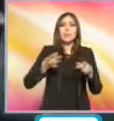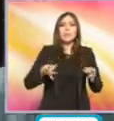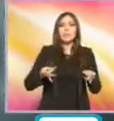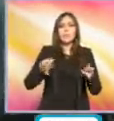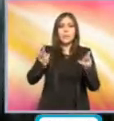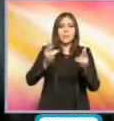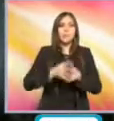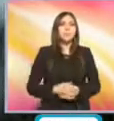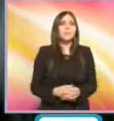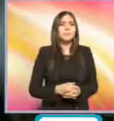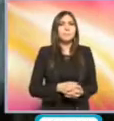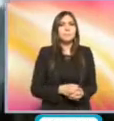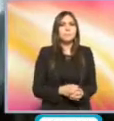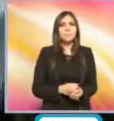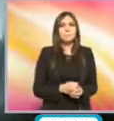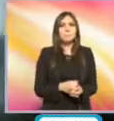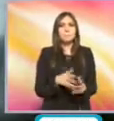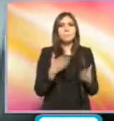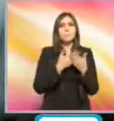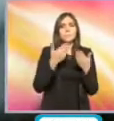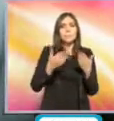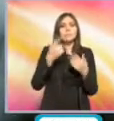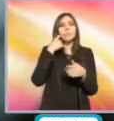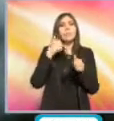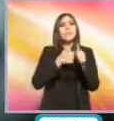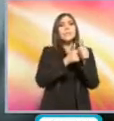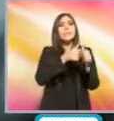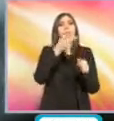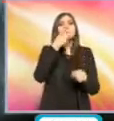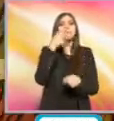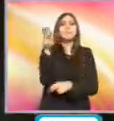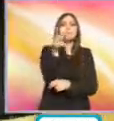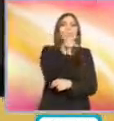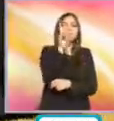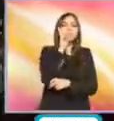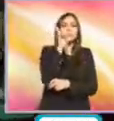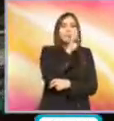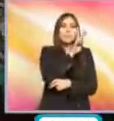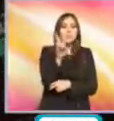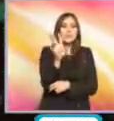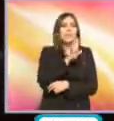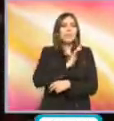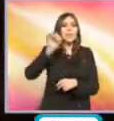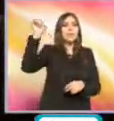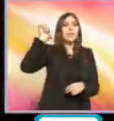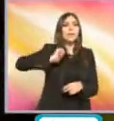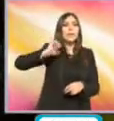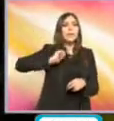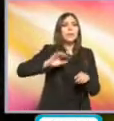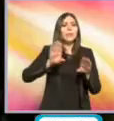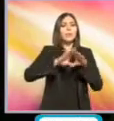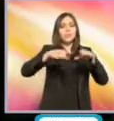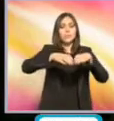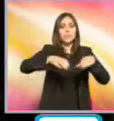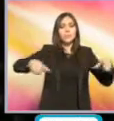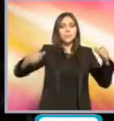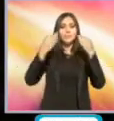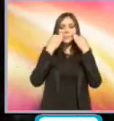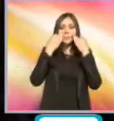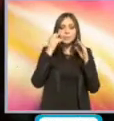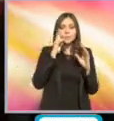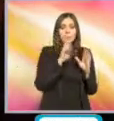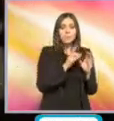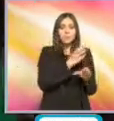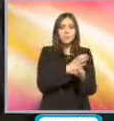pásale. No, usted nosotros lo seguimos porque el tío Alberto luego, miren nada más, aquí está el antiguo mostrador y luego